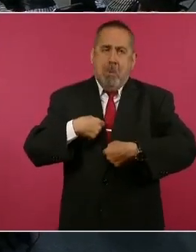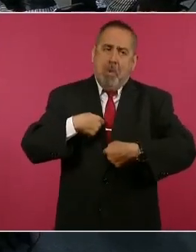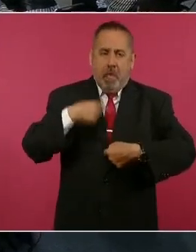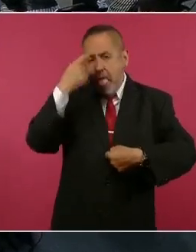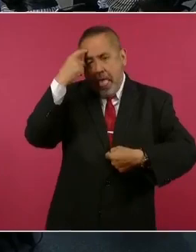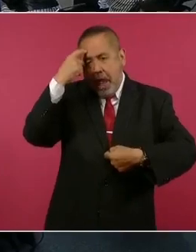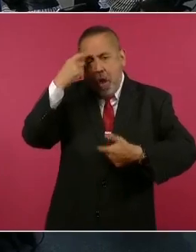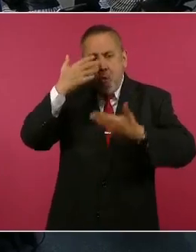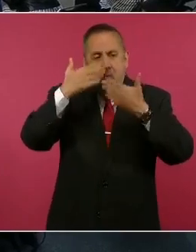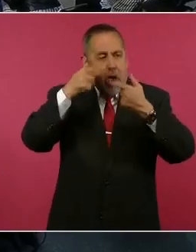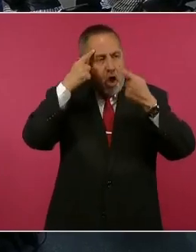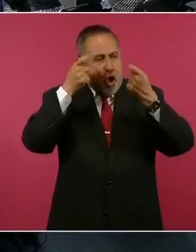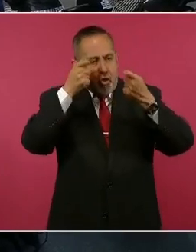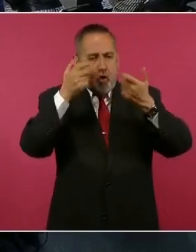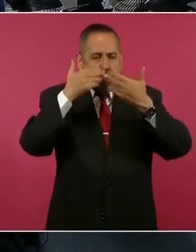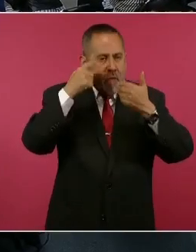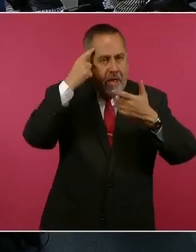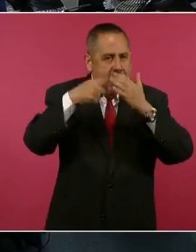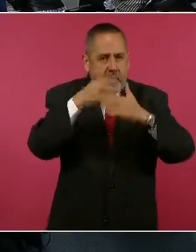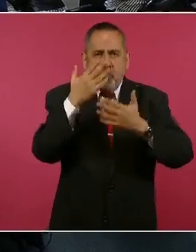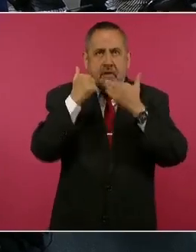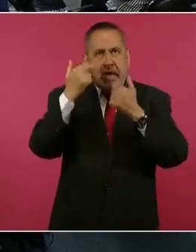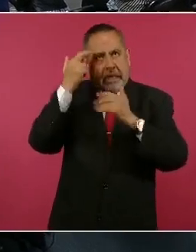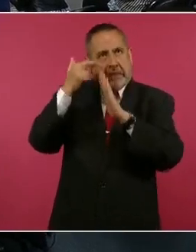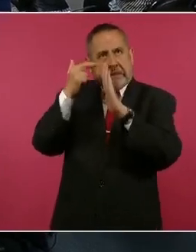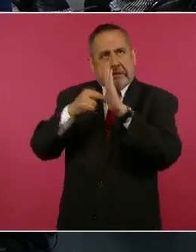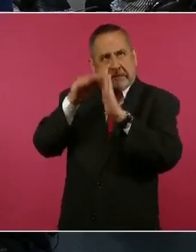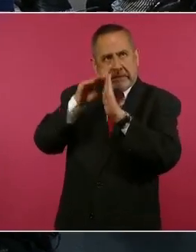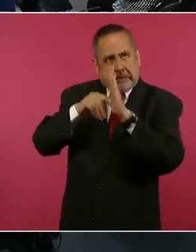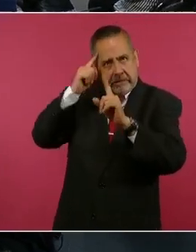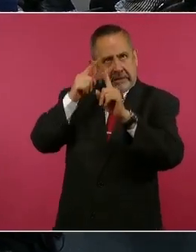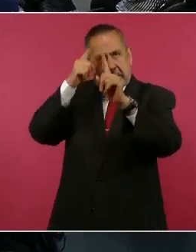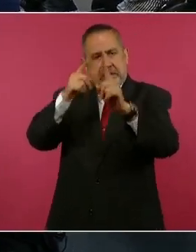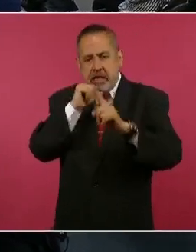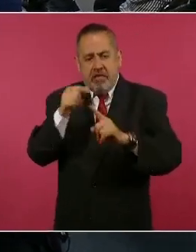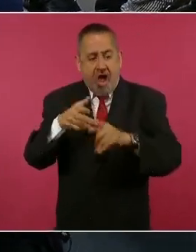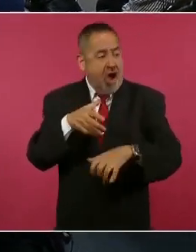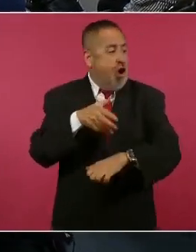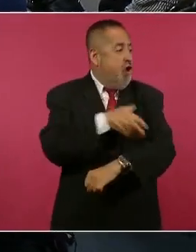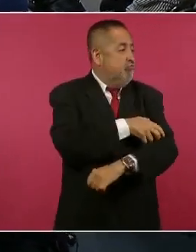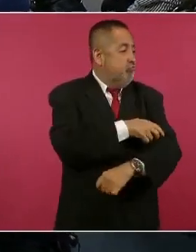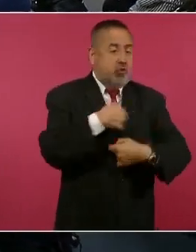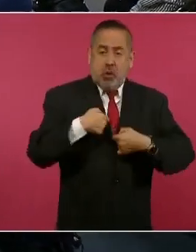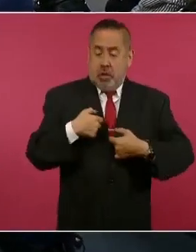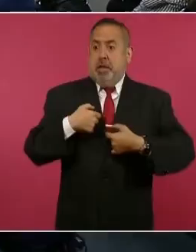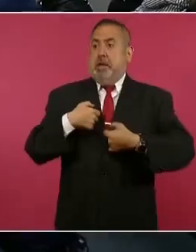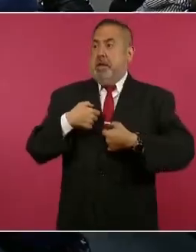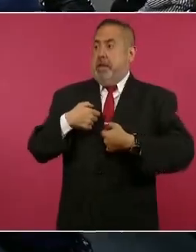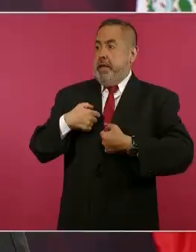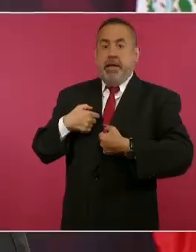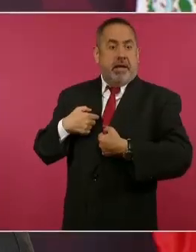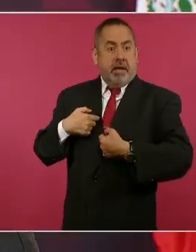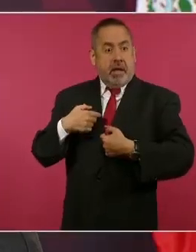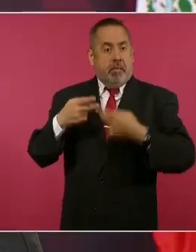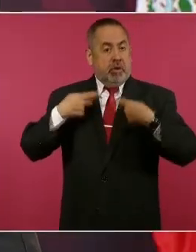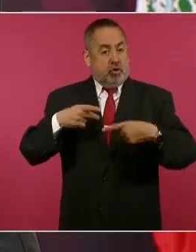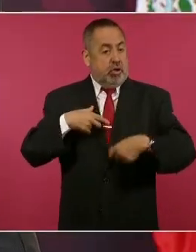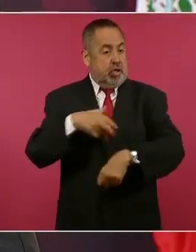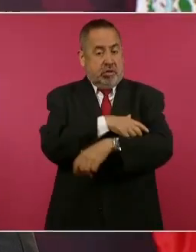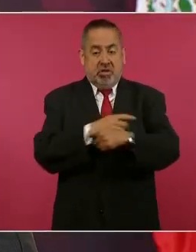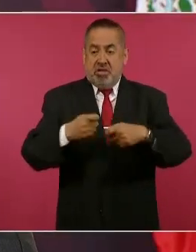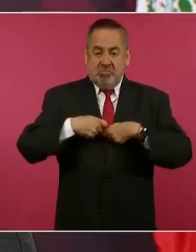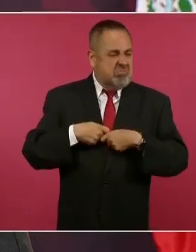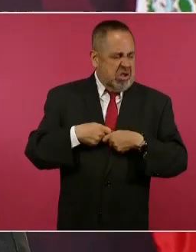la falta de principios y el fanatismo conservador puede llevar a cualquier persona con poder